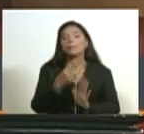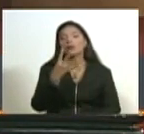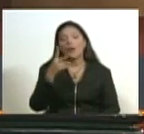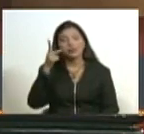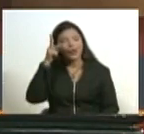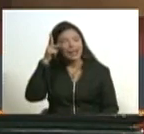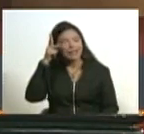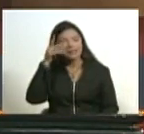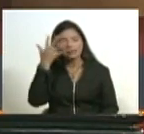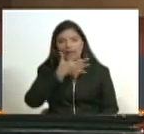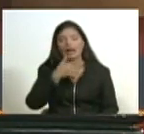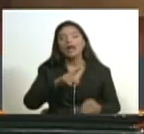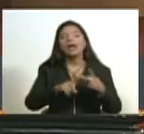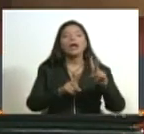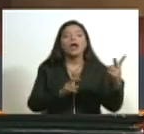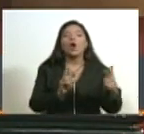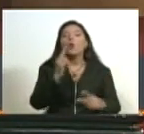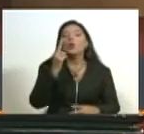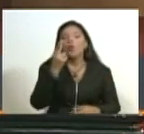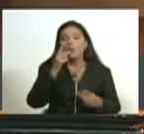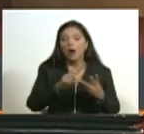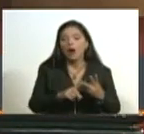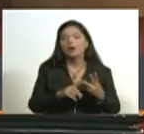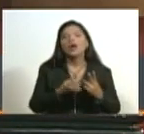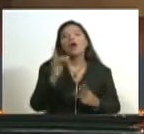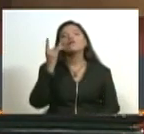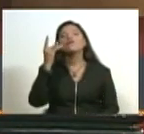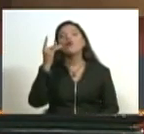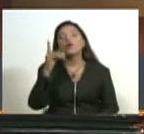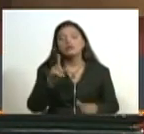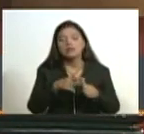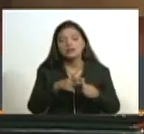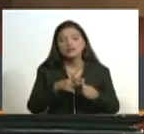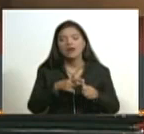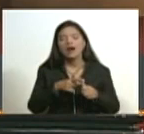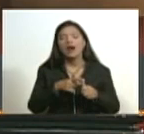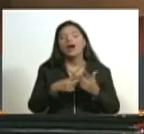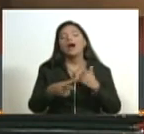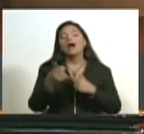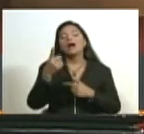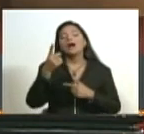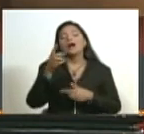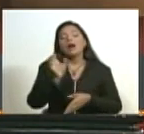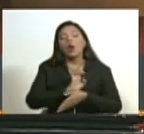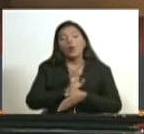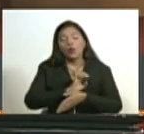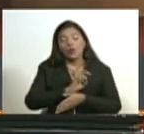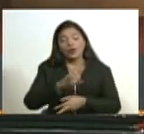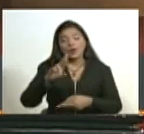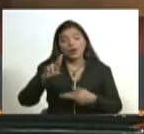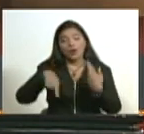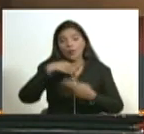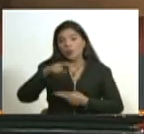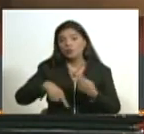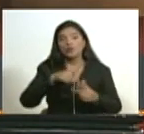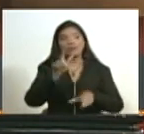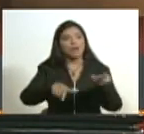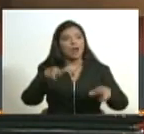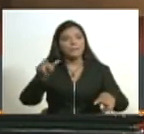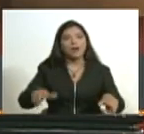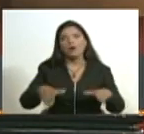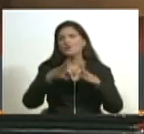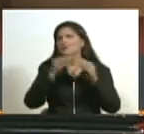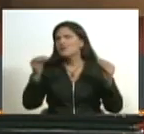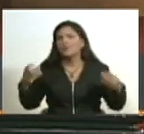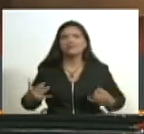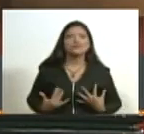Amplio en Uruguay, la llegada de Evo, la vuelta del sandinismo, la llegada de Rafael Correa, la Revolución Ciudadana y todo este